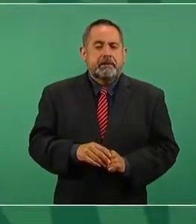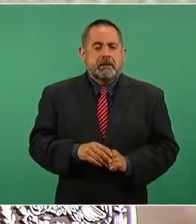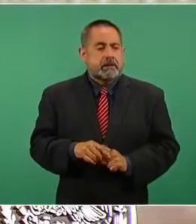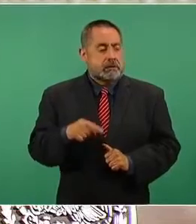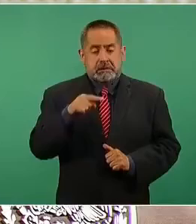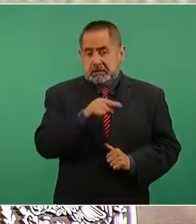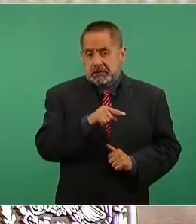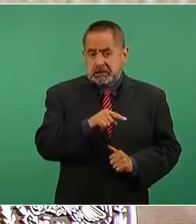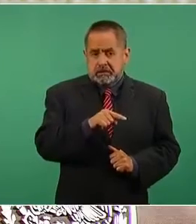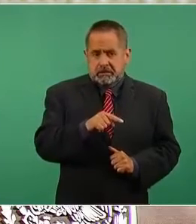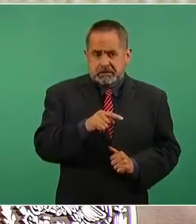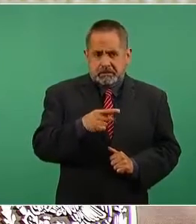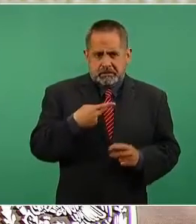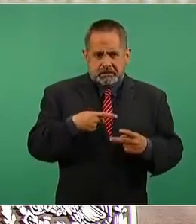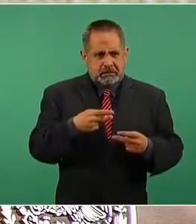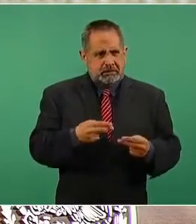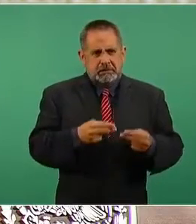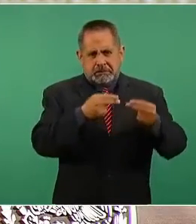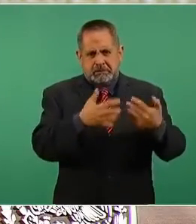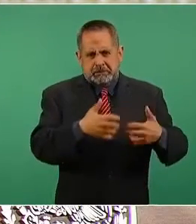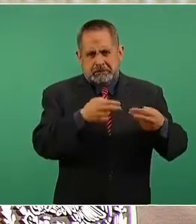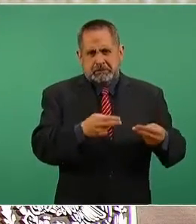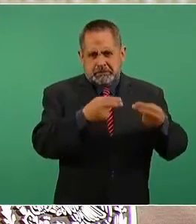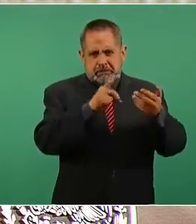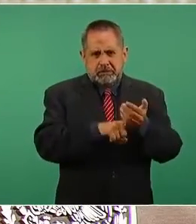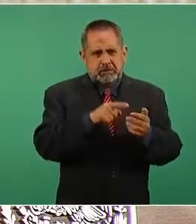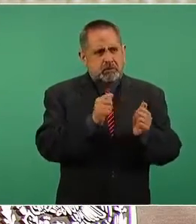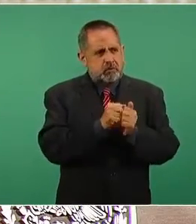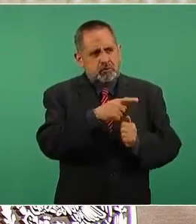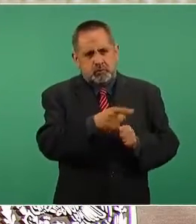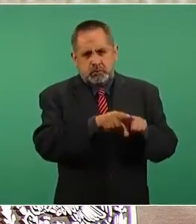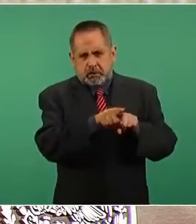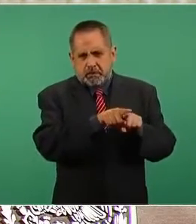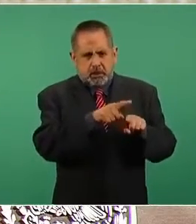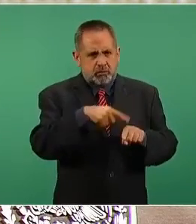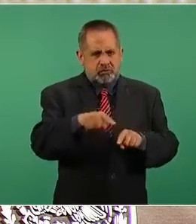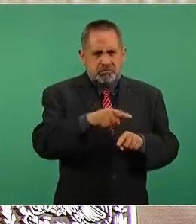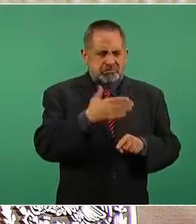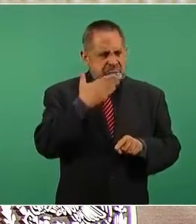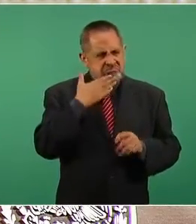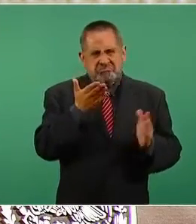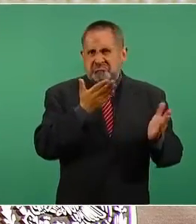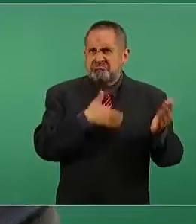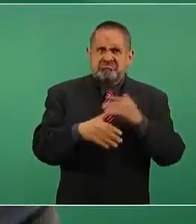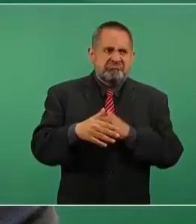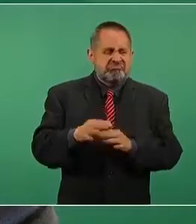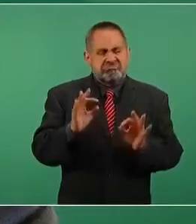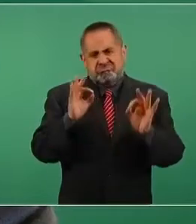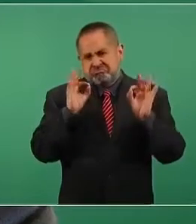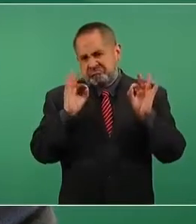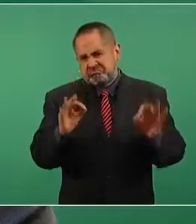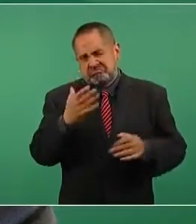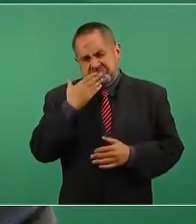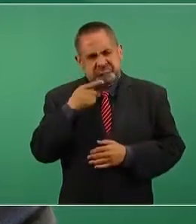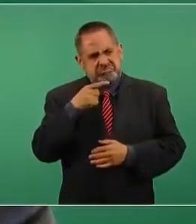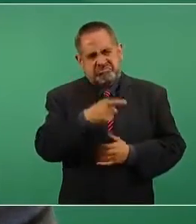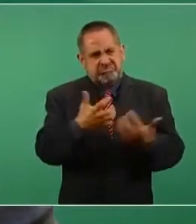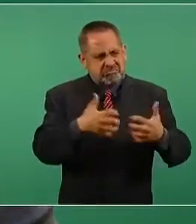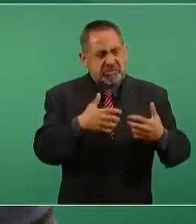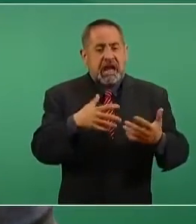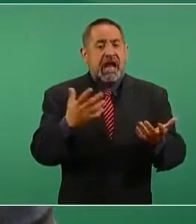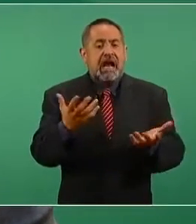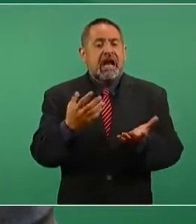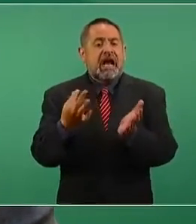que tiene una empresa con sus hermanos exitosa, que produce